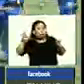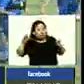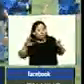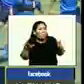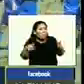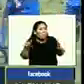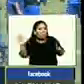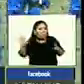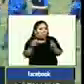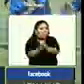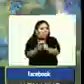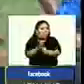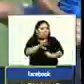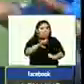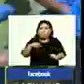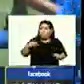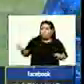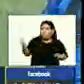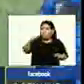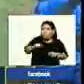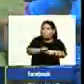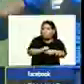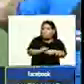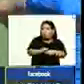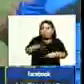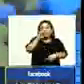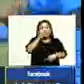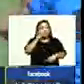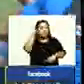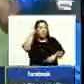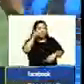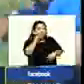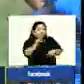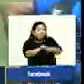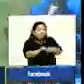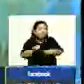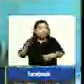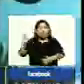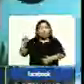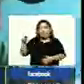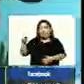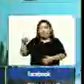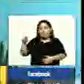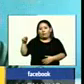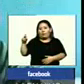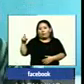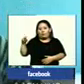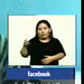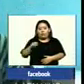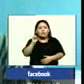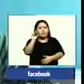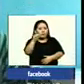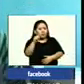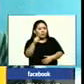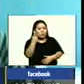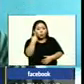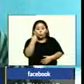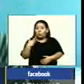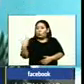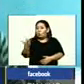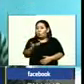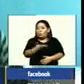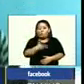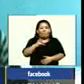viajó por un problema familiar, según lo expresado por el preparador físico Fernando Guerra. Sí, evidentemente tampoco nosotros